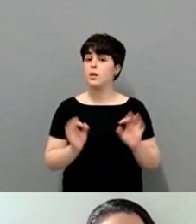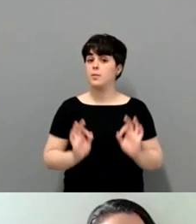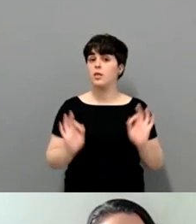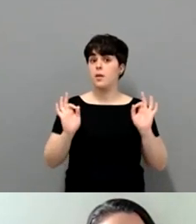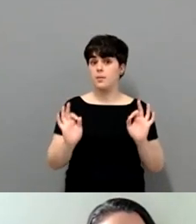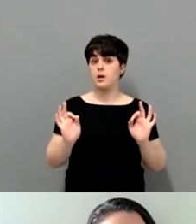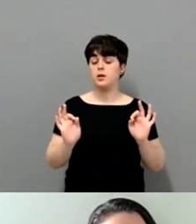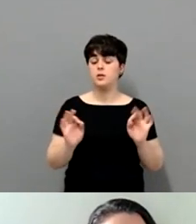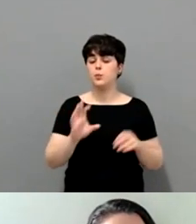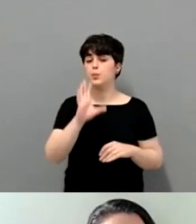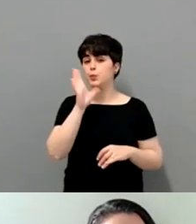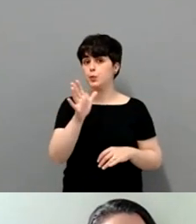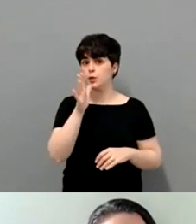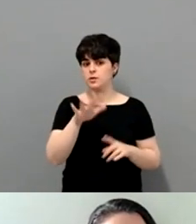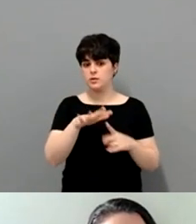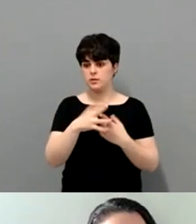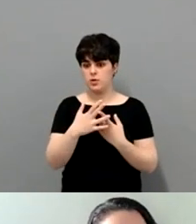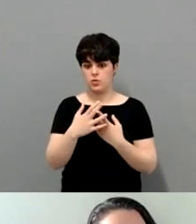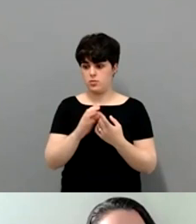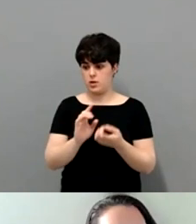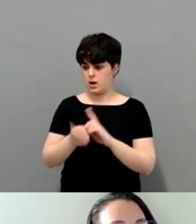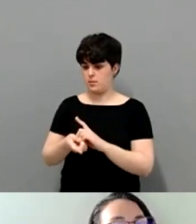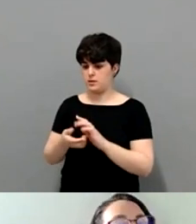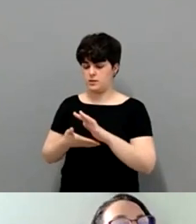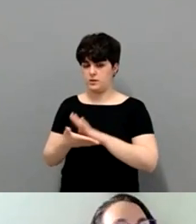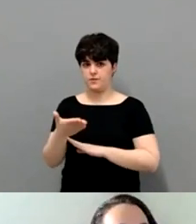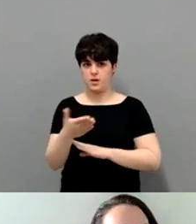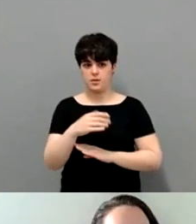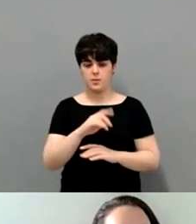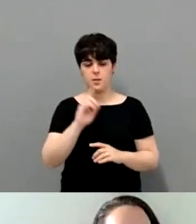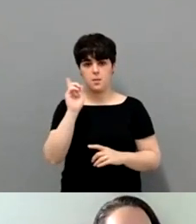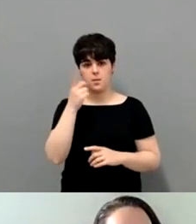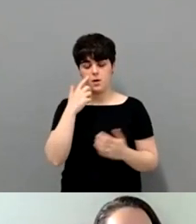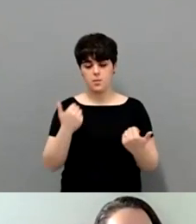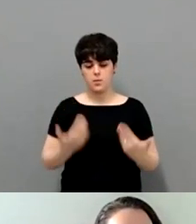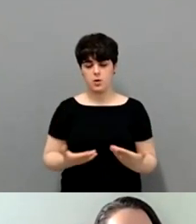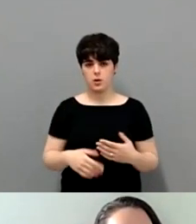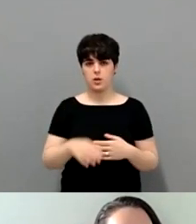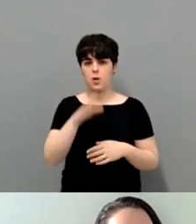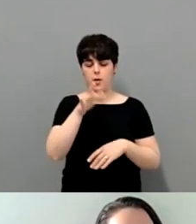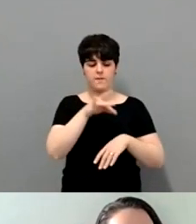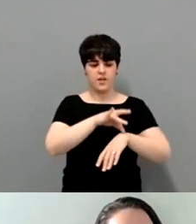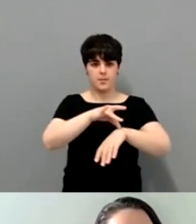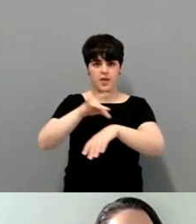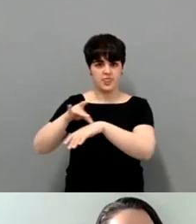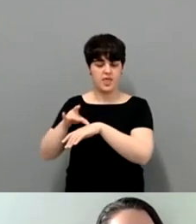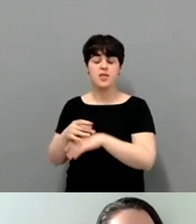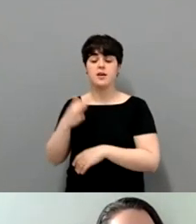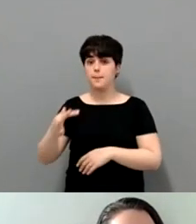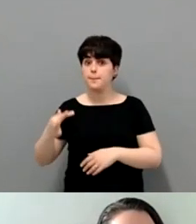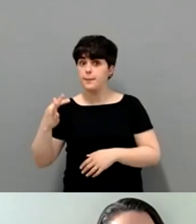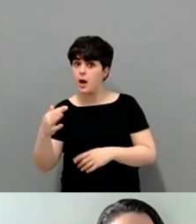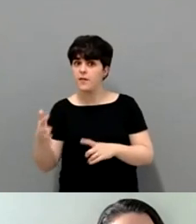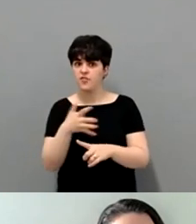especialmente porque en caso contrario se eliminaría la detección precoz de muchas patologías e incluso de